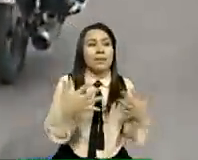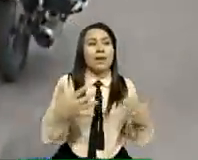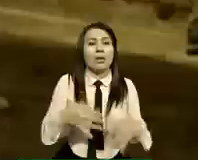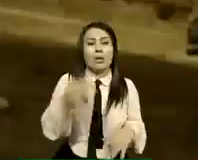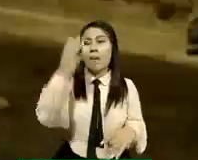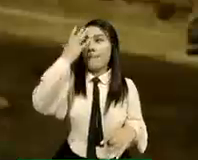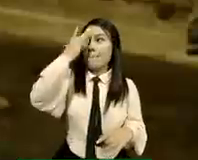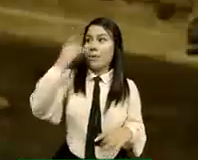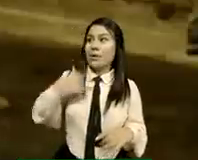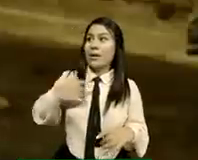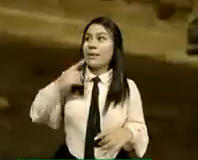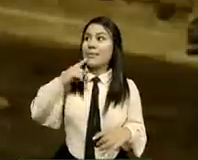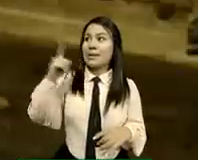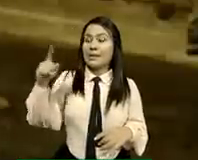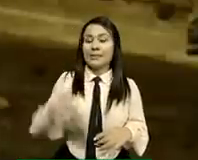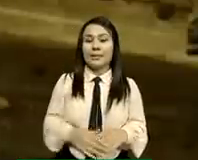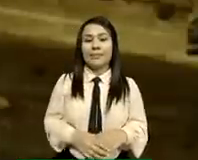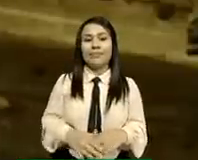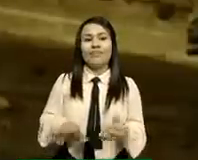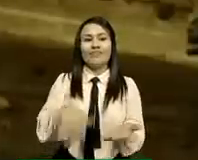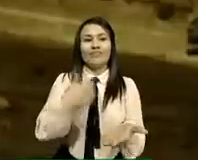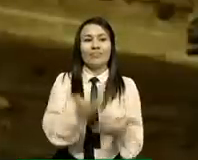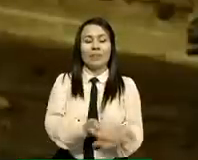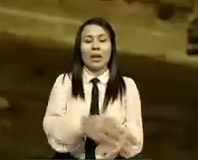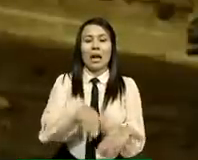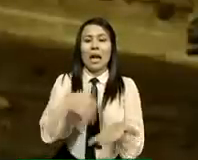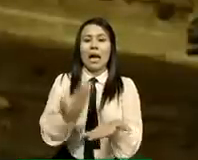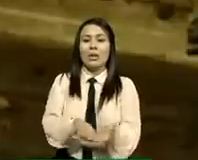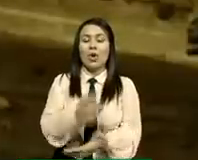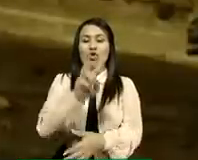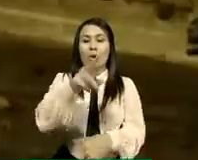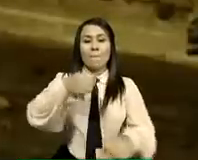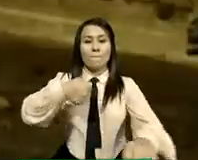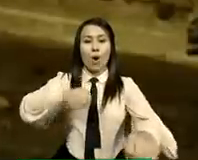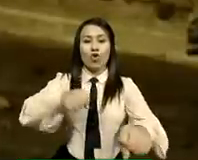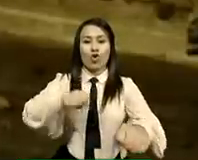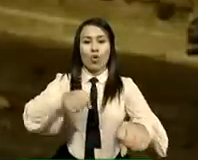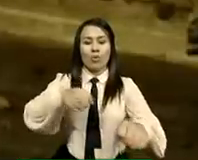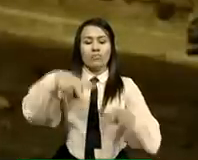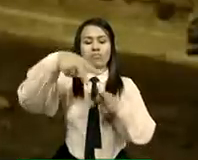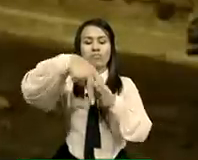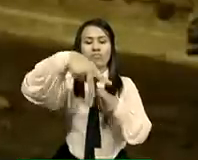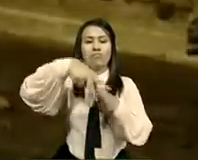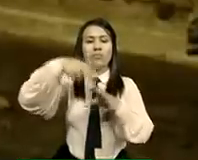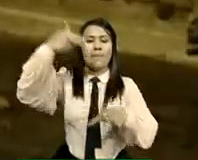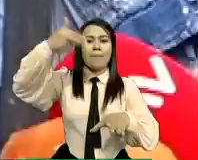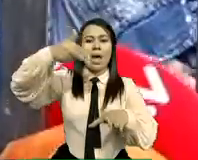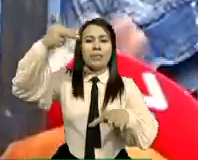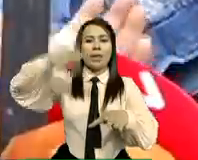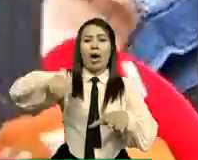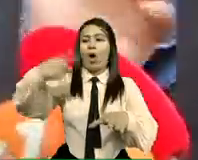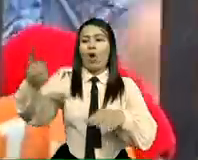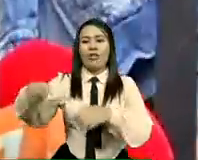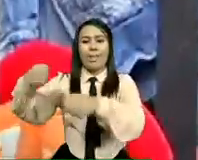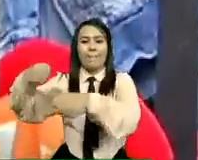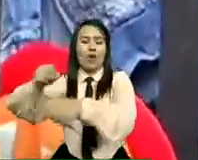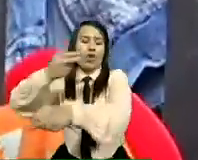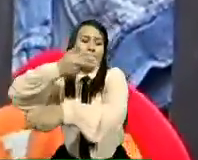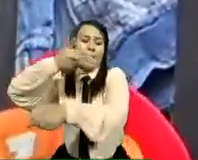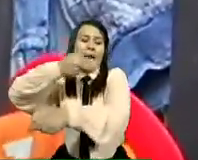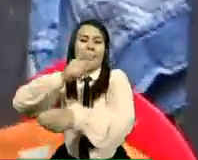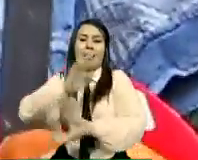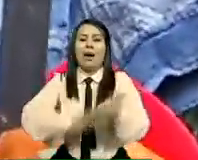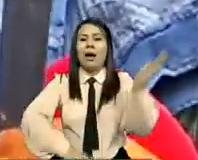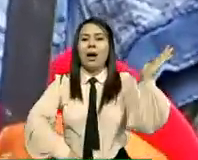jóvenes tirados en una de las veredas, con cascos y junto a una motocicleta, y asesinados. Estábamos nosotros viendo la